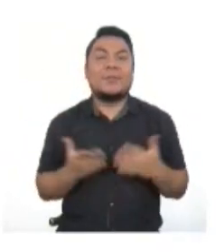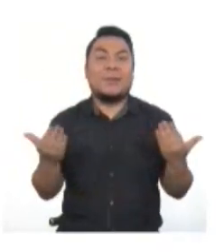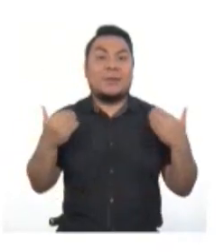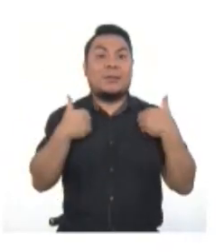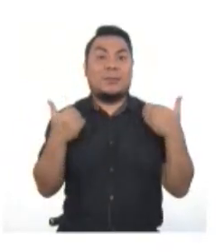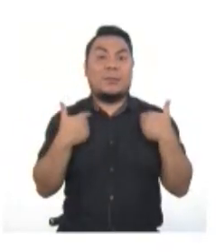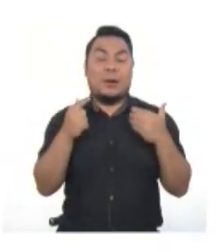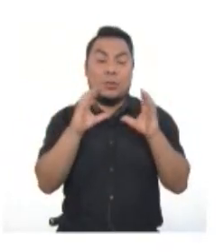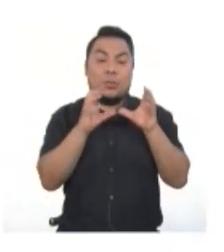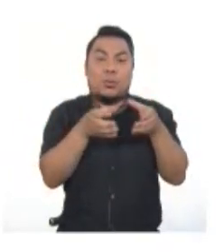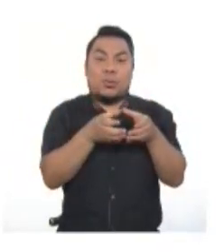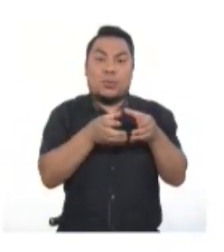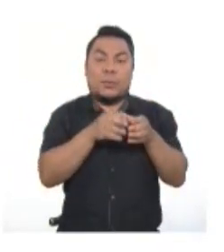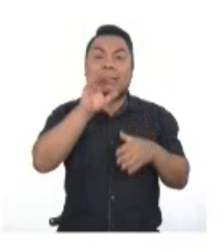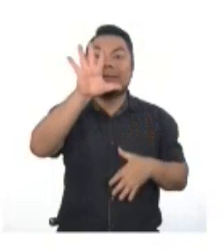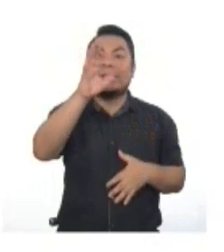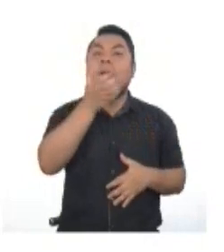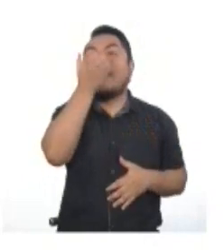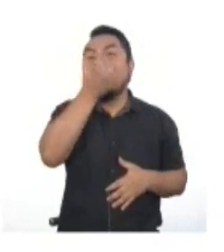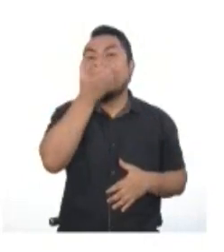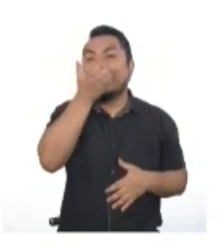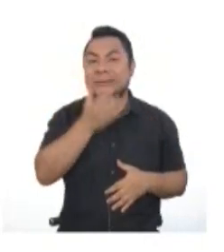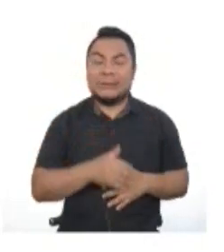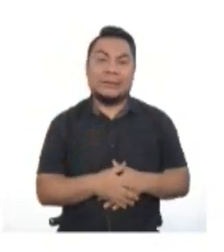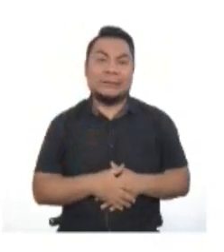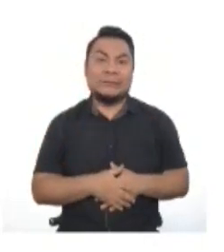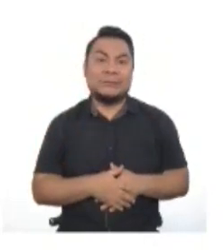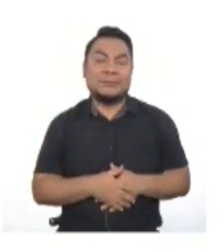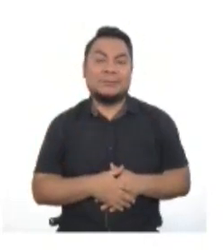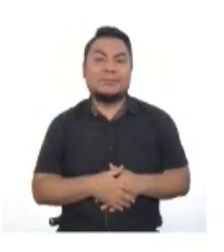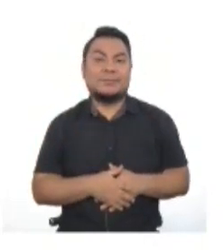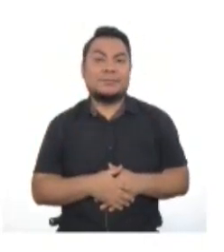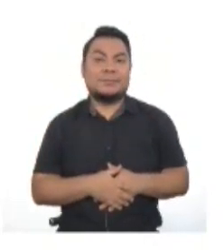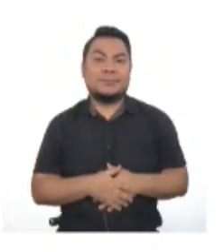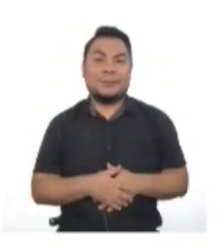Tenemos un grupo de 5 manzanas.